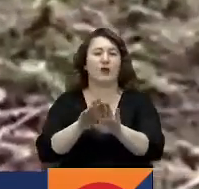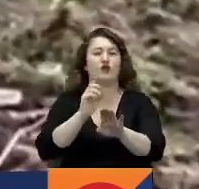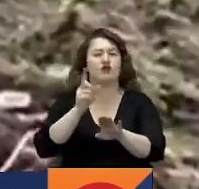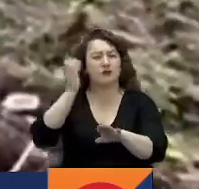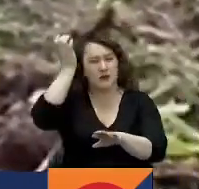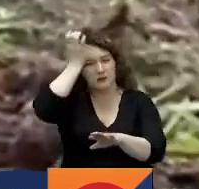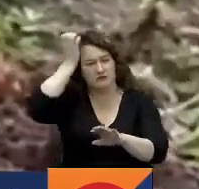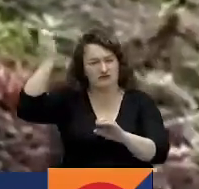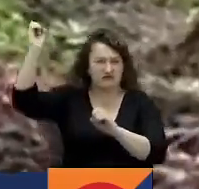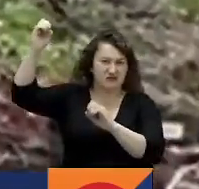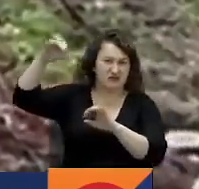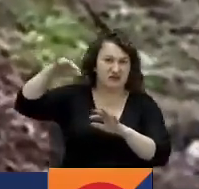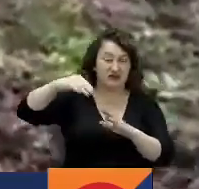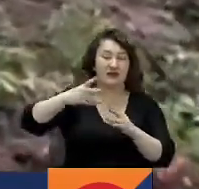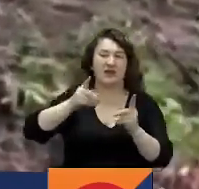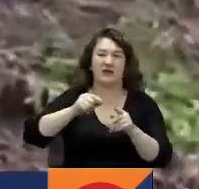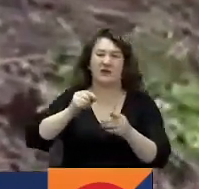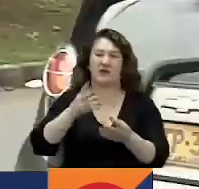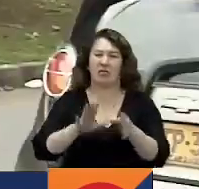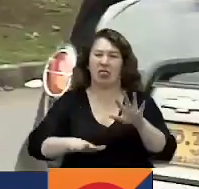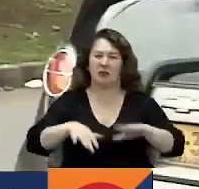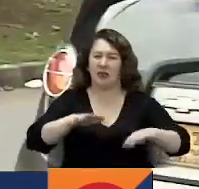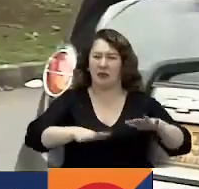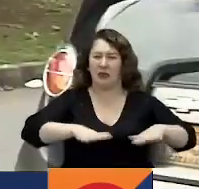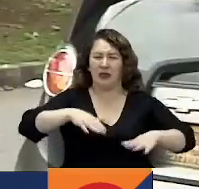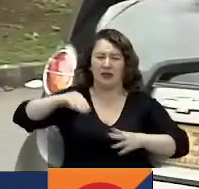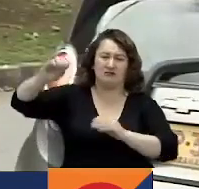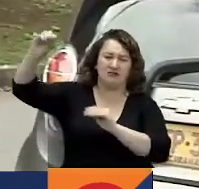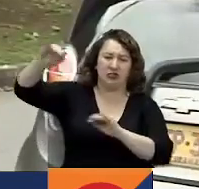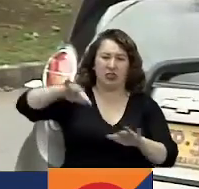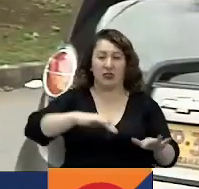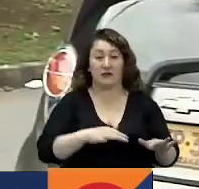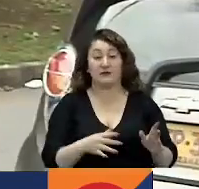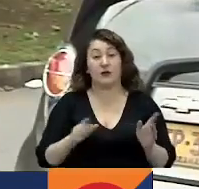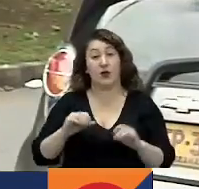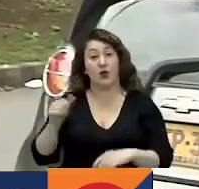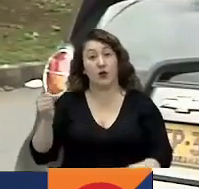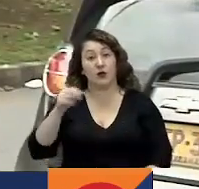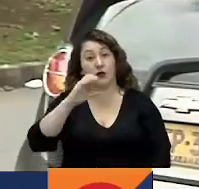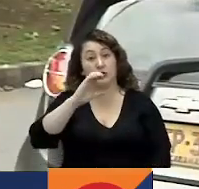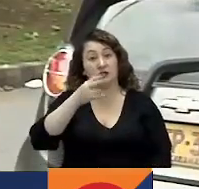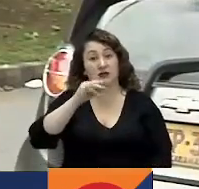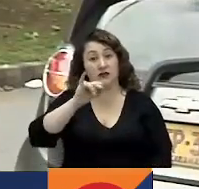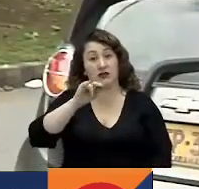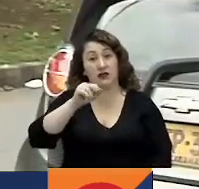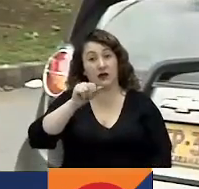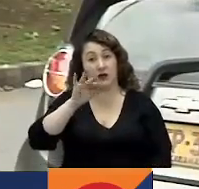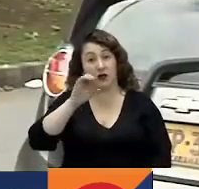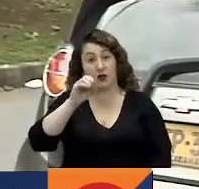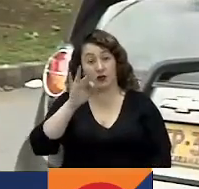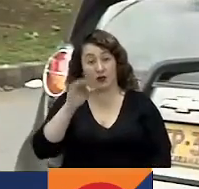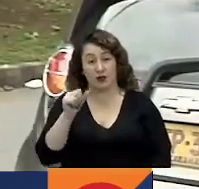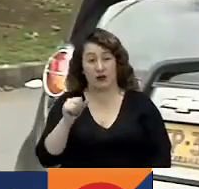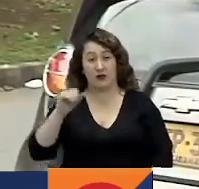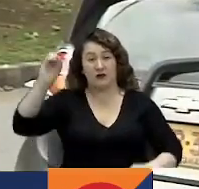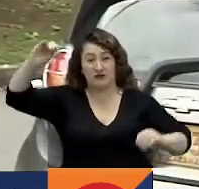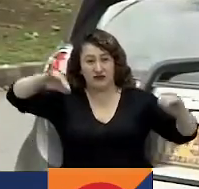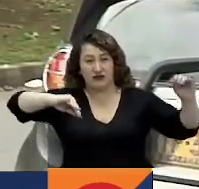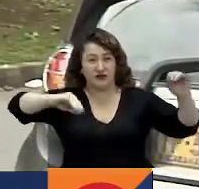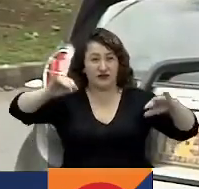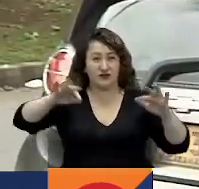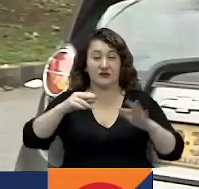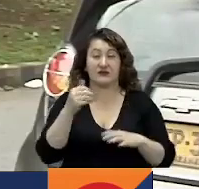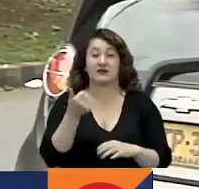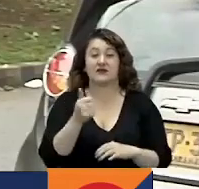el arrastre de lodo sobre la calzada. Y en Chimacota, Santa Elena de Lopón, 10 derrumbes mantienen la vía cerrada. 100